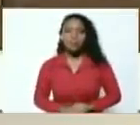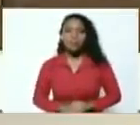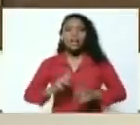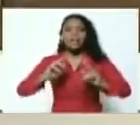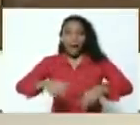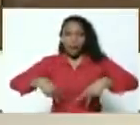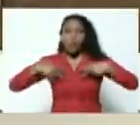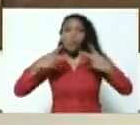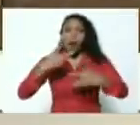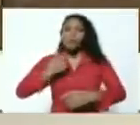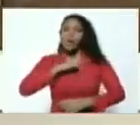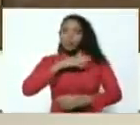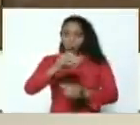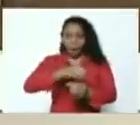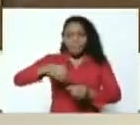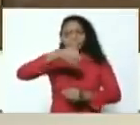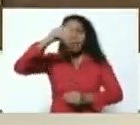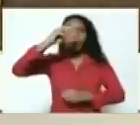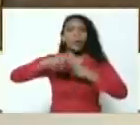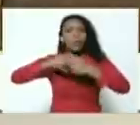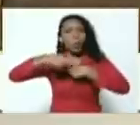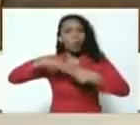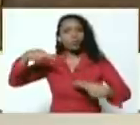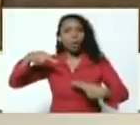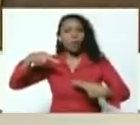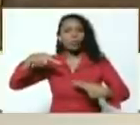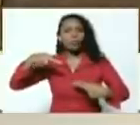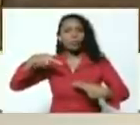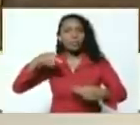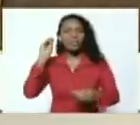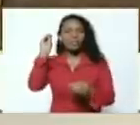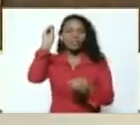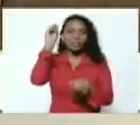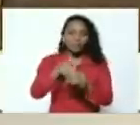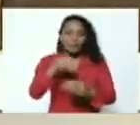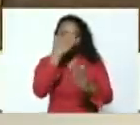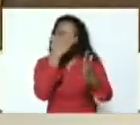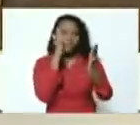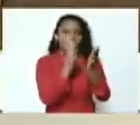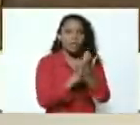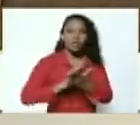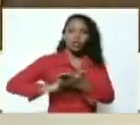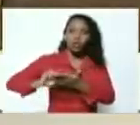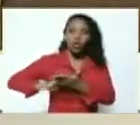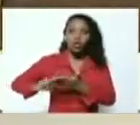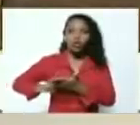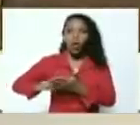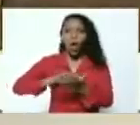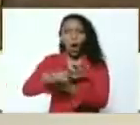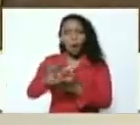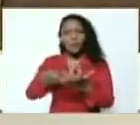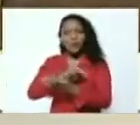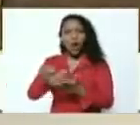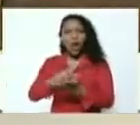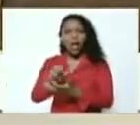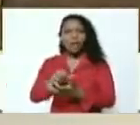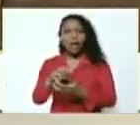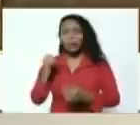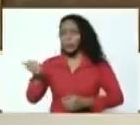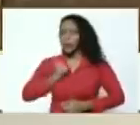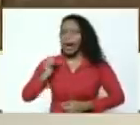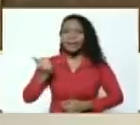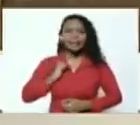renovar nuestro espíritu revolucionario y meternos de frente a resolver los problemas de la índole que